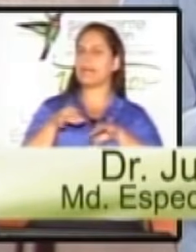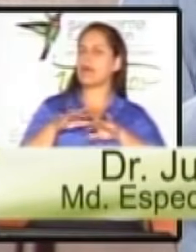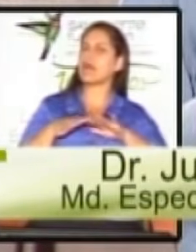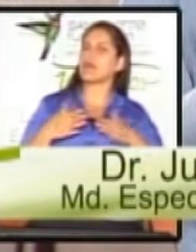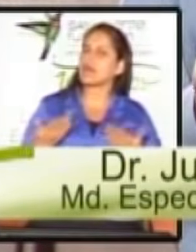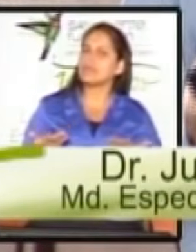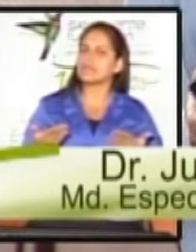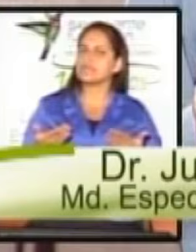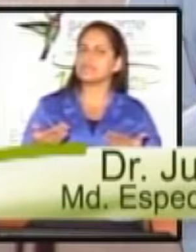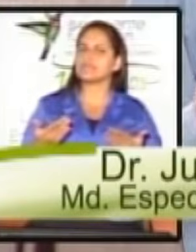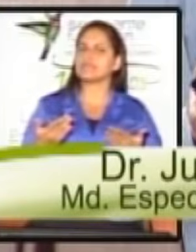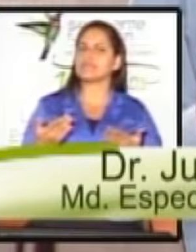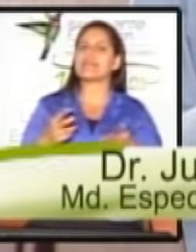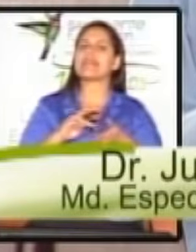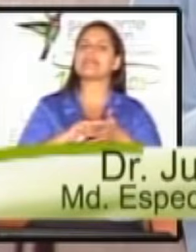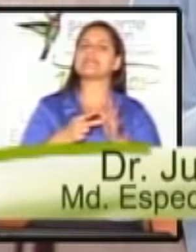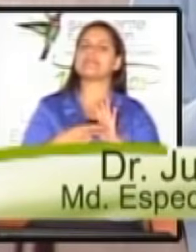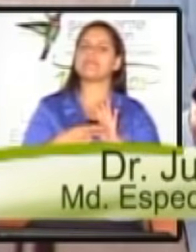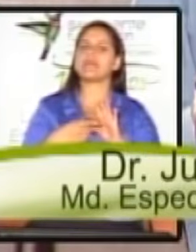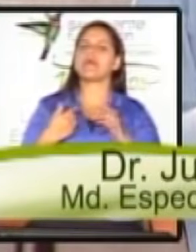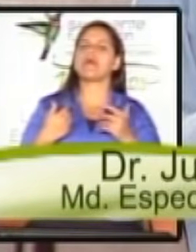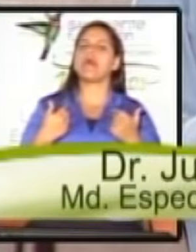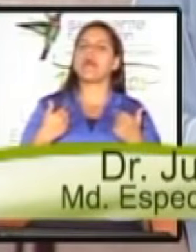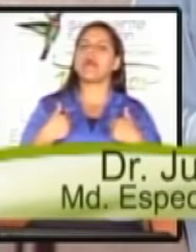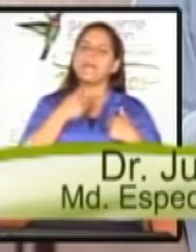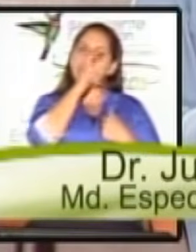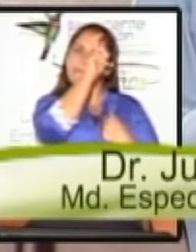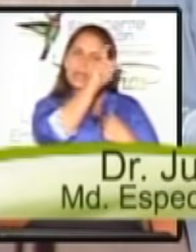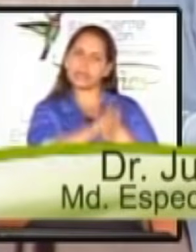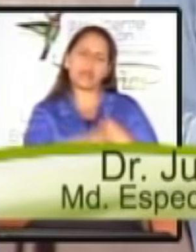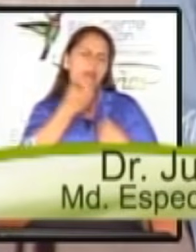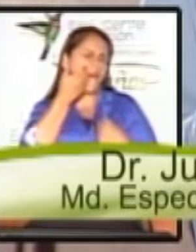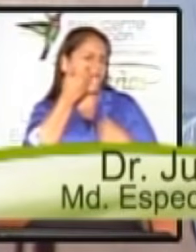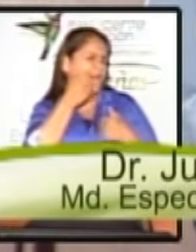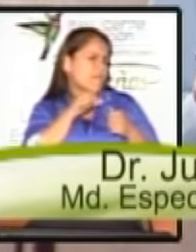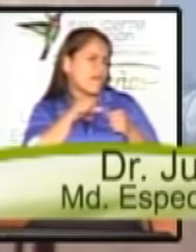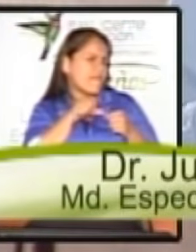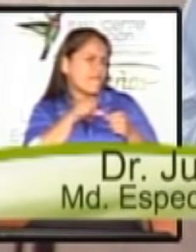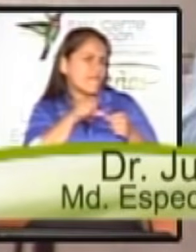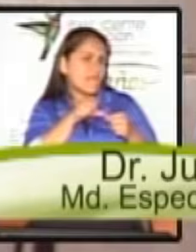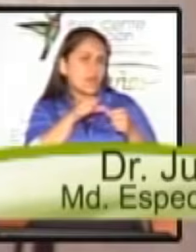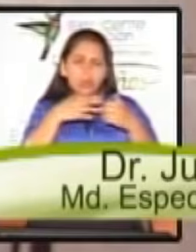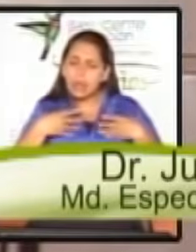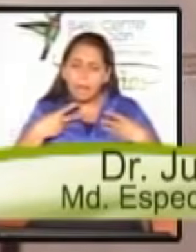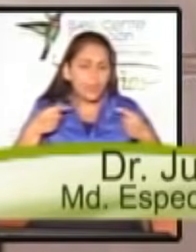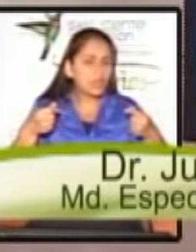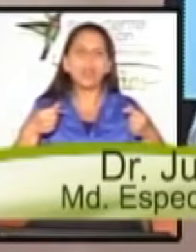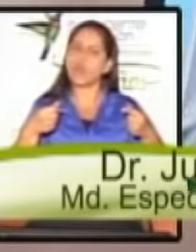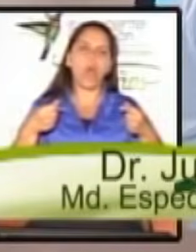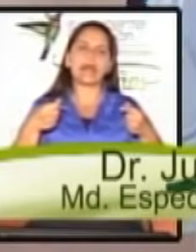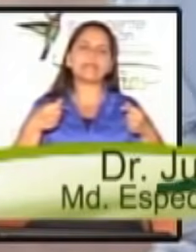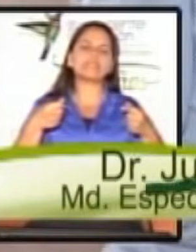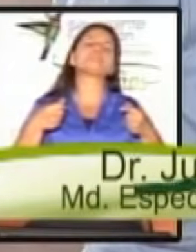miremos lo que es el reto o la aventura de cuidar a alguien cuando ya una enfermedad es la última enfermedad, como me decía